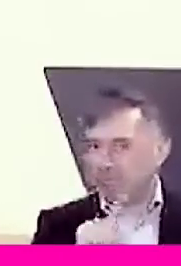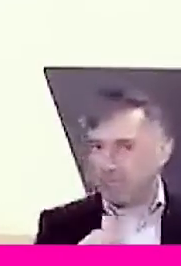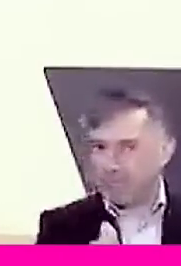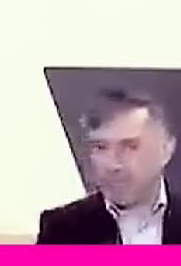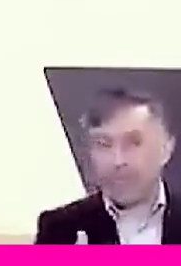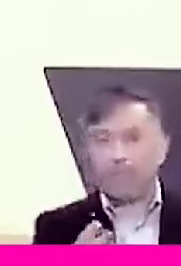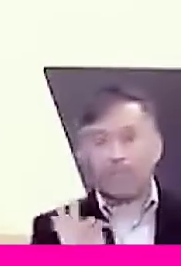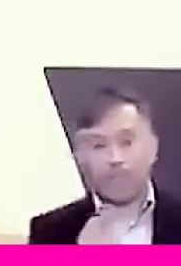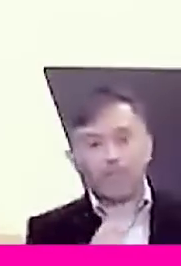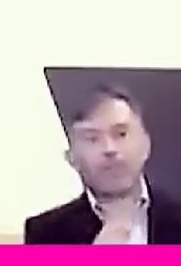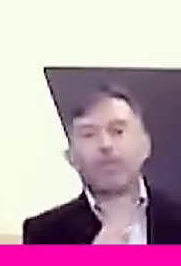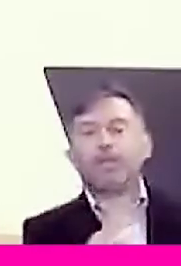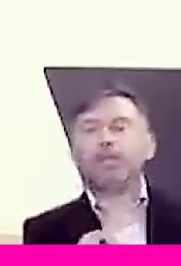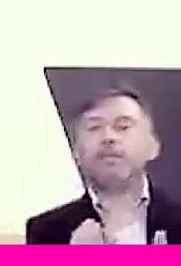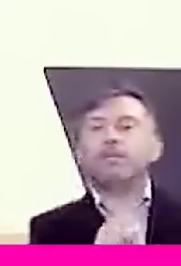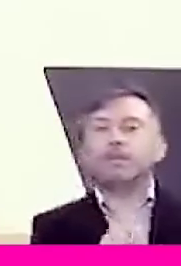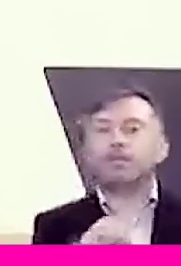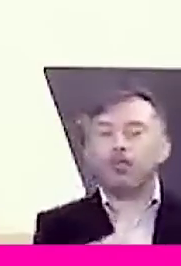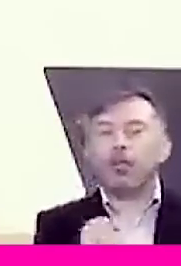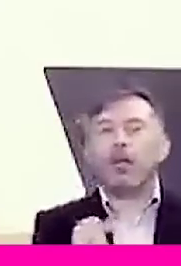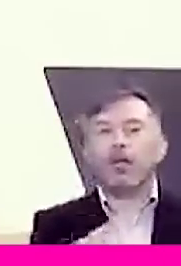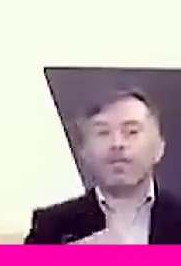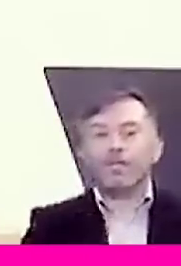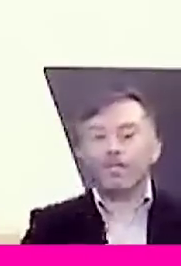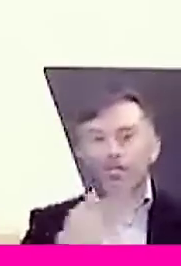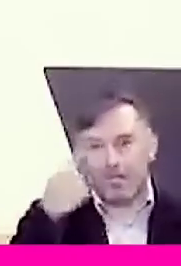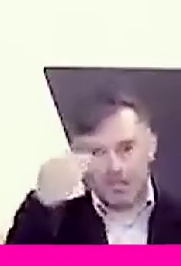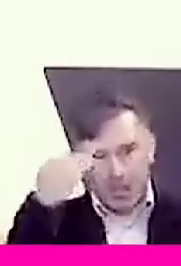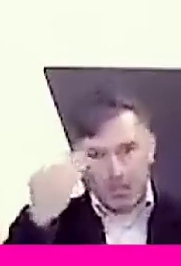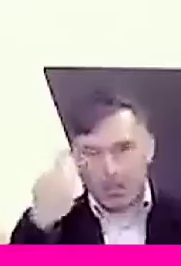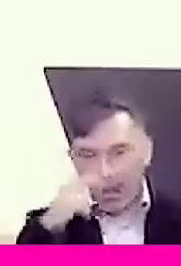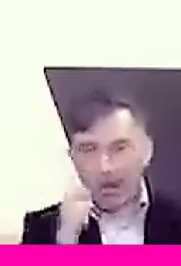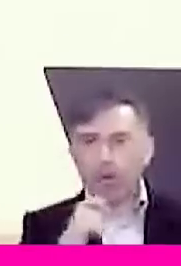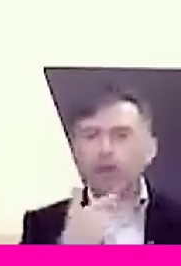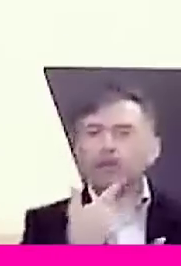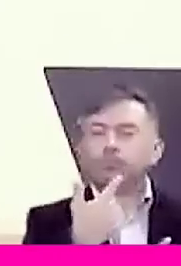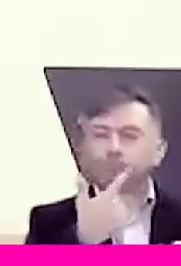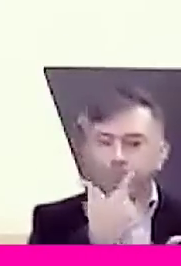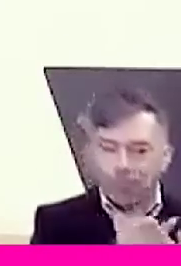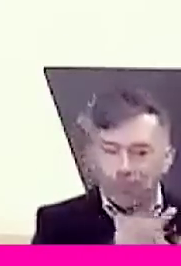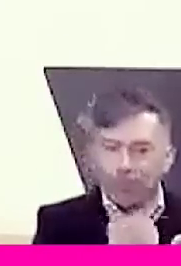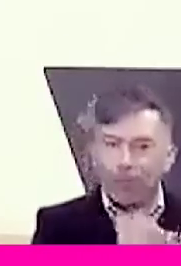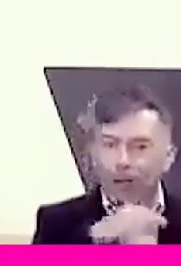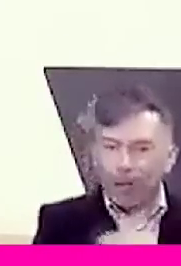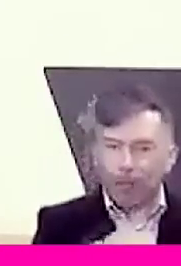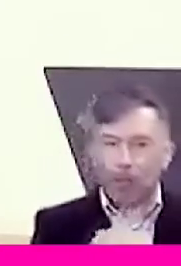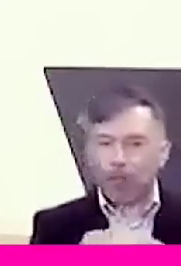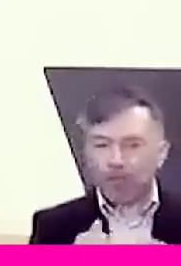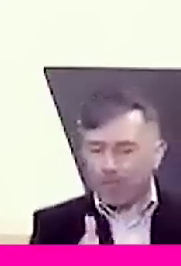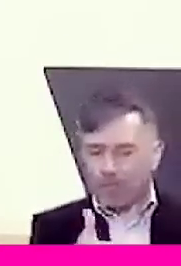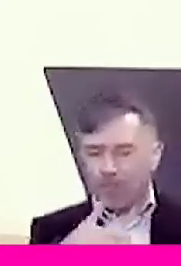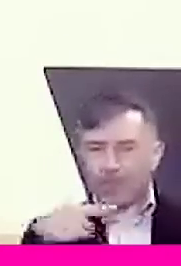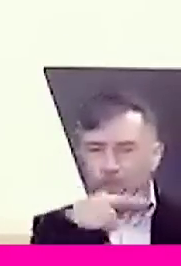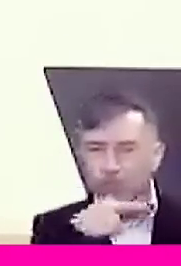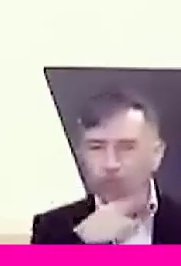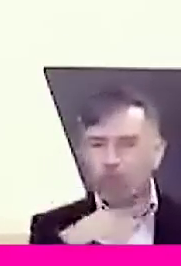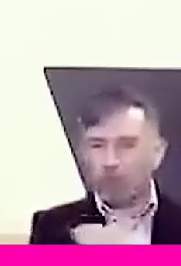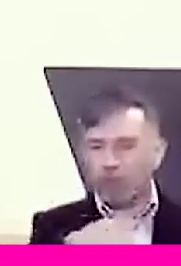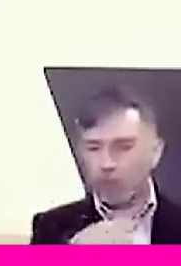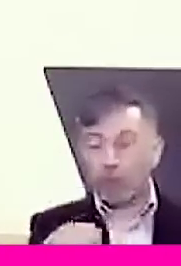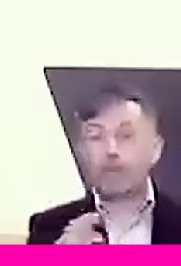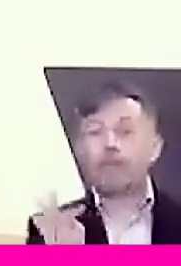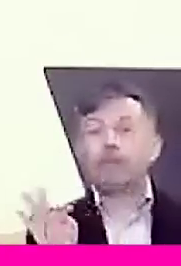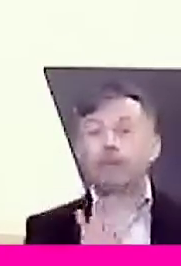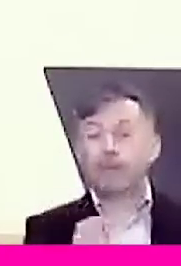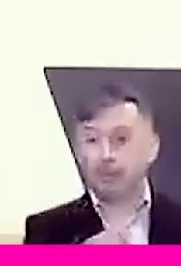las que recortan los tiempos para la capacitación de Quienes cuentan los votos y para la organización de la elección misma y si se mantienen